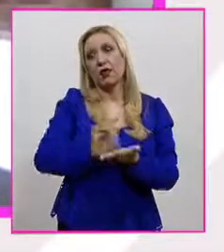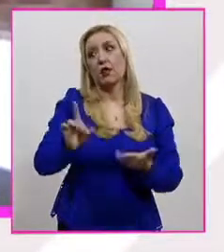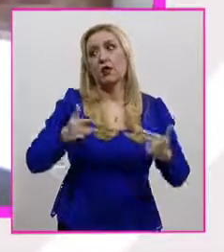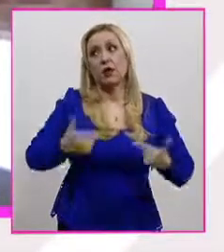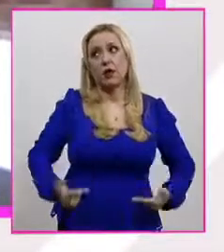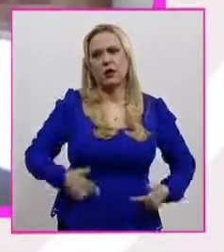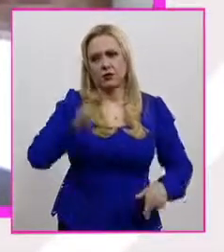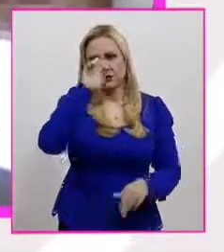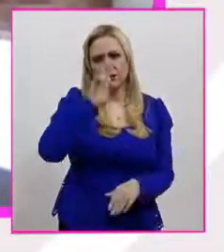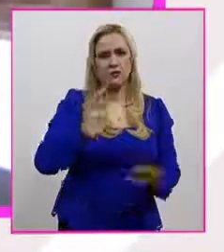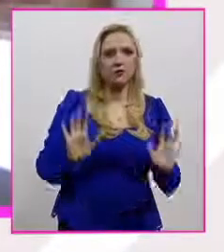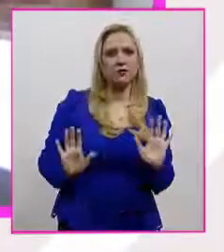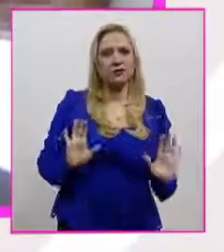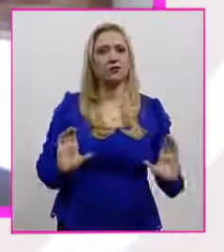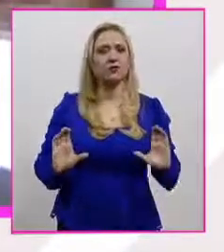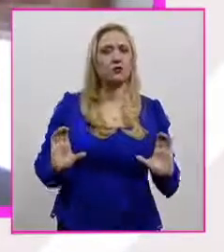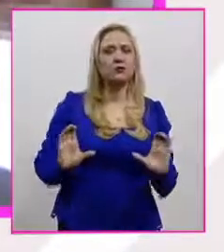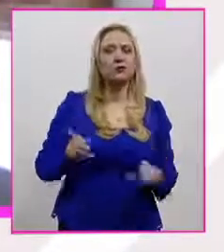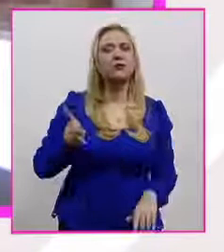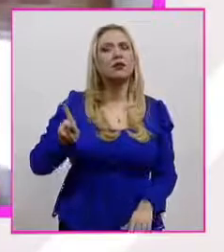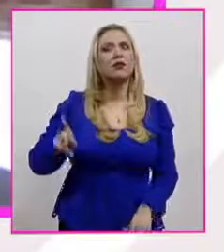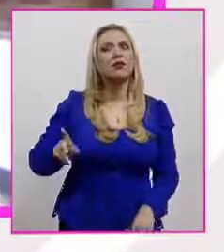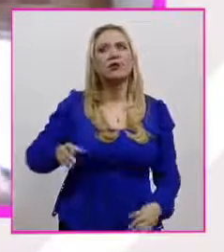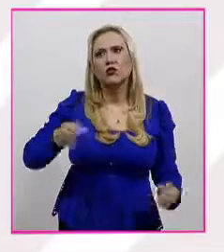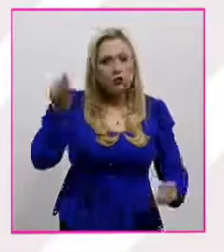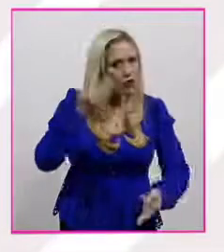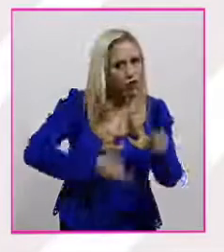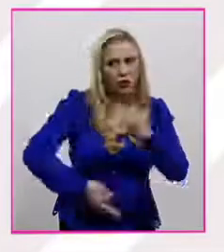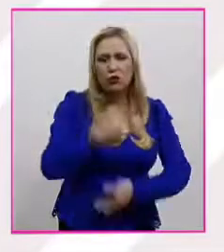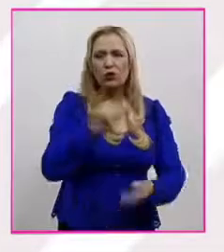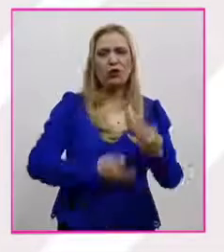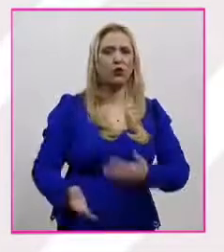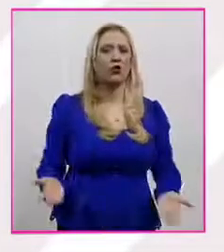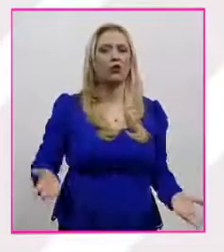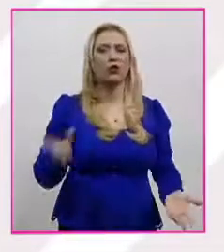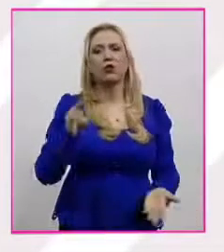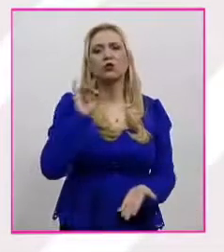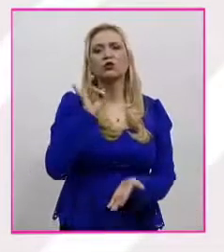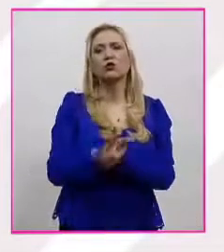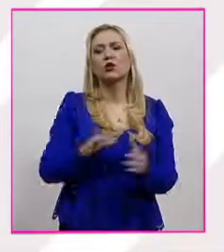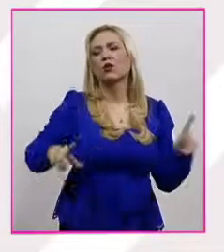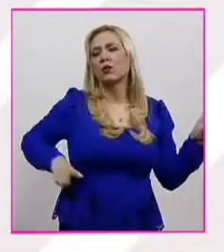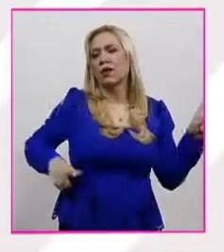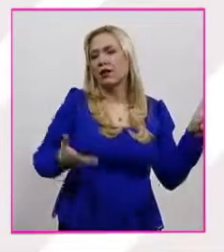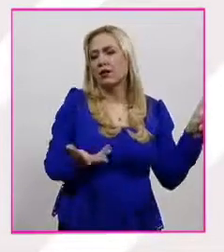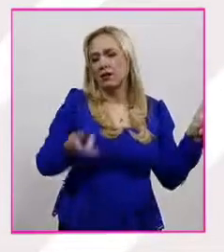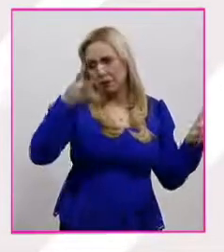ese cambio. Ese cambio tiene que ocurrir en todas las instituciones con las que articulamos la sociedad mexicana.